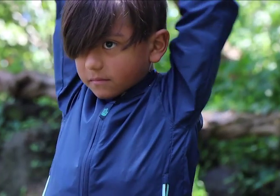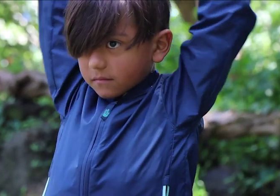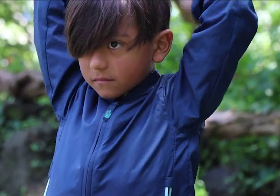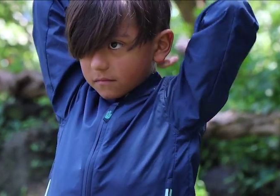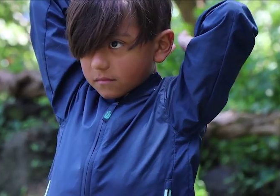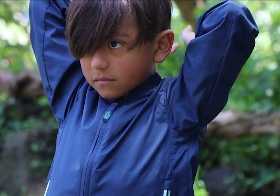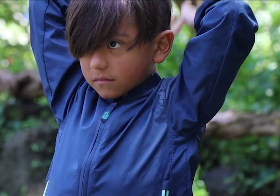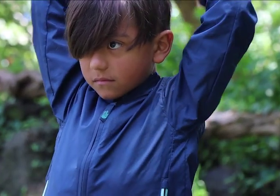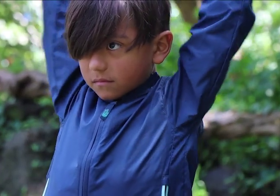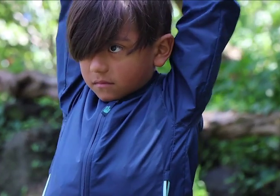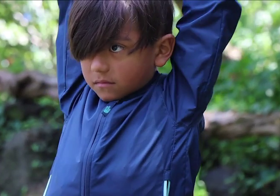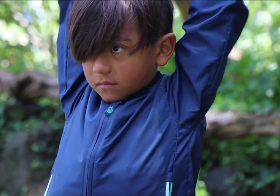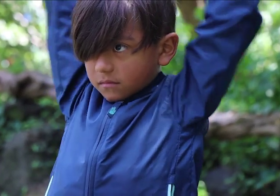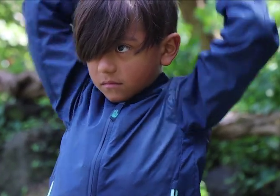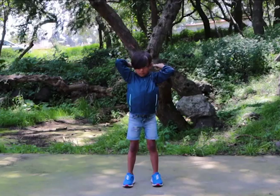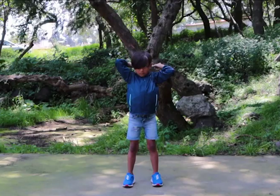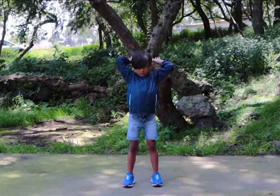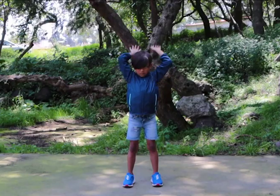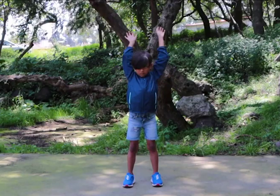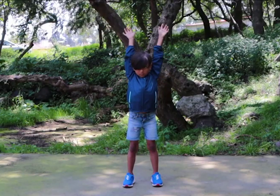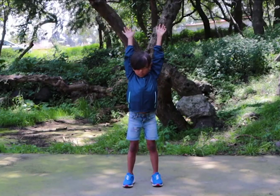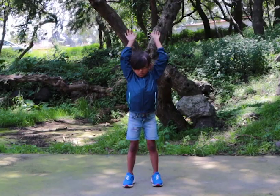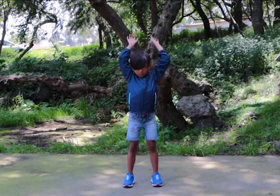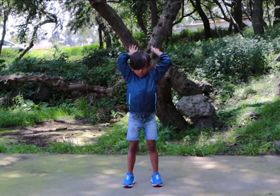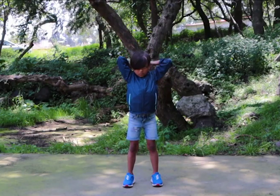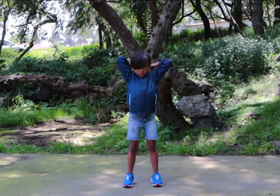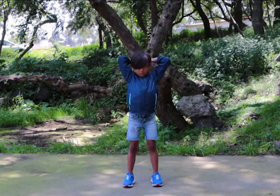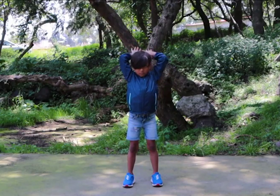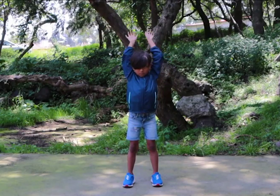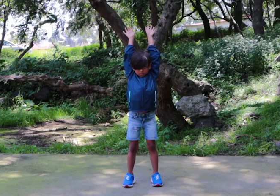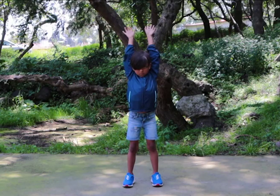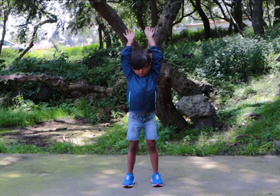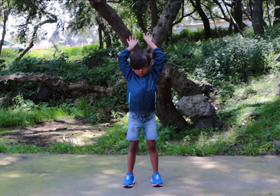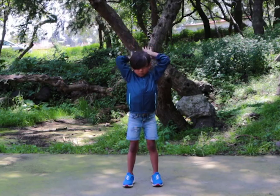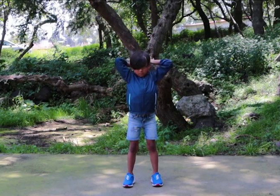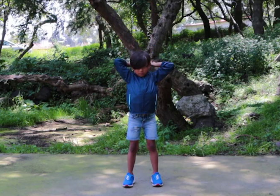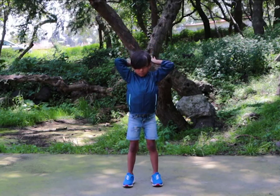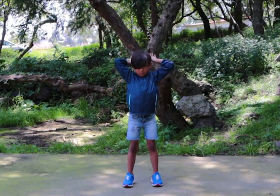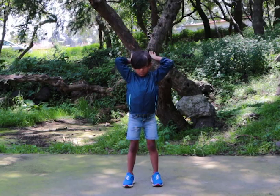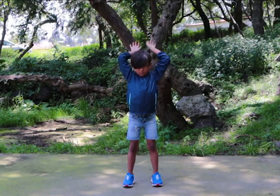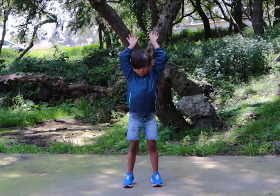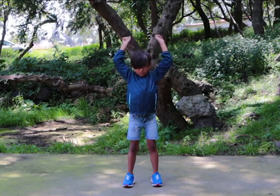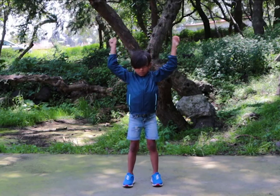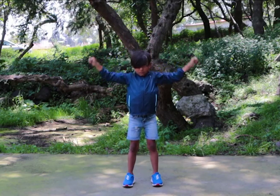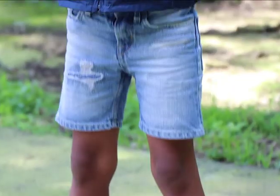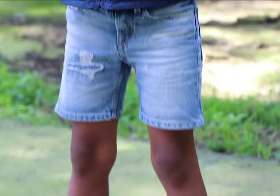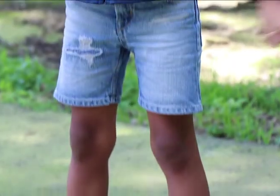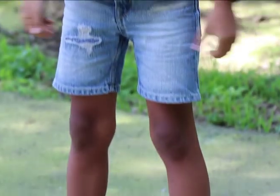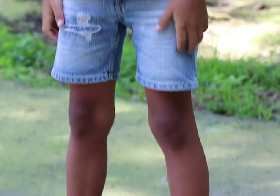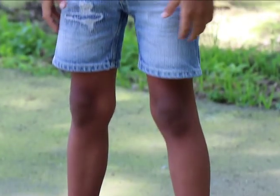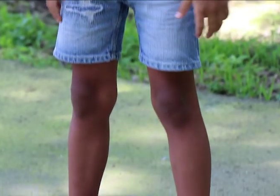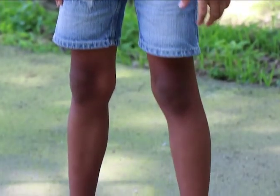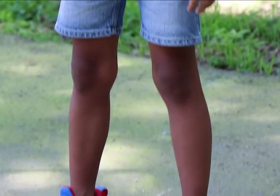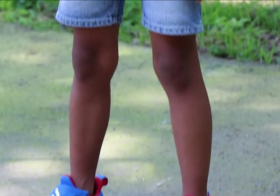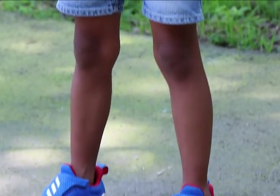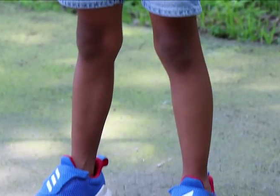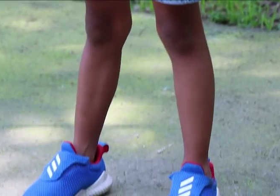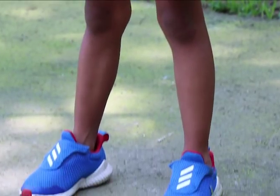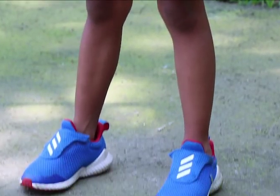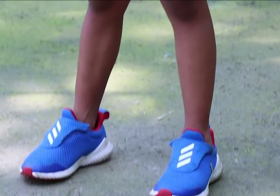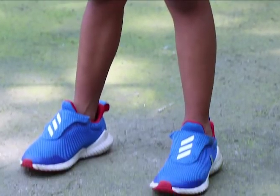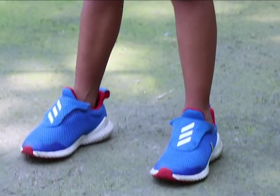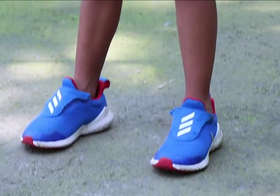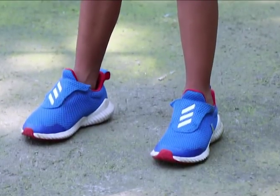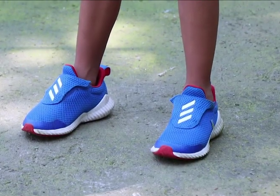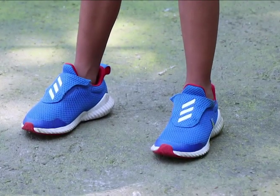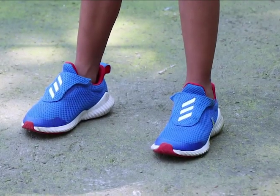muy bien. Claro que sí. Bien, descansamos, Yair. Bajamos los brazos,